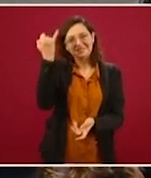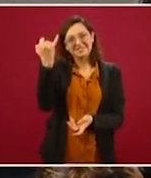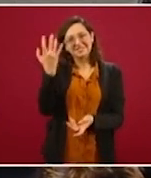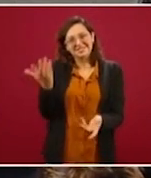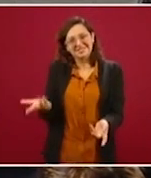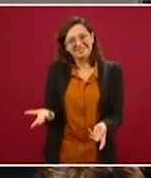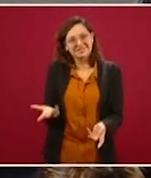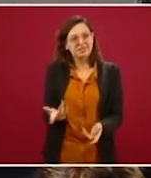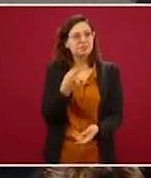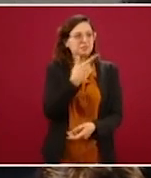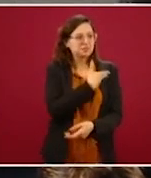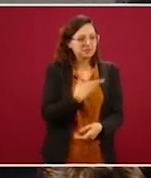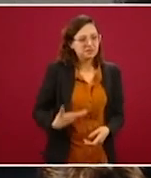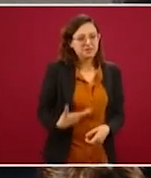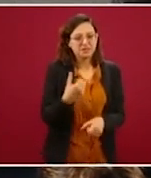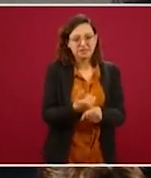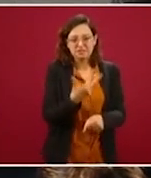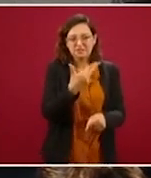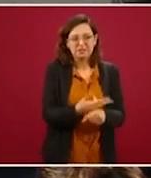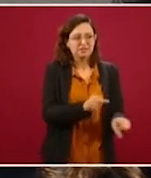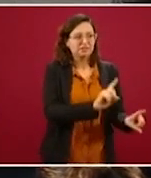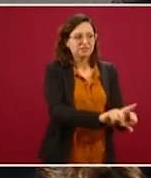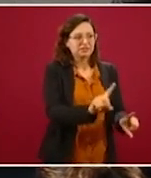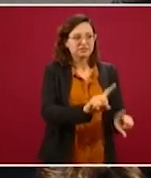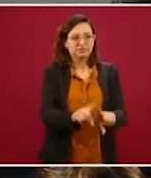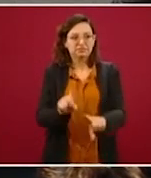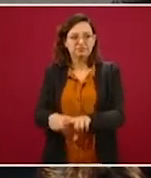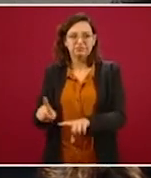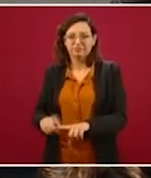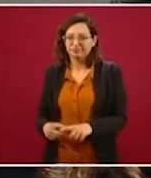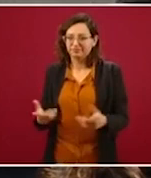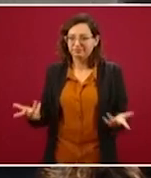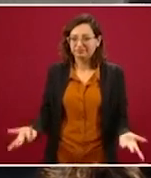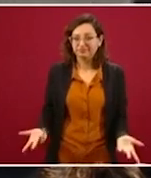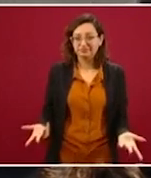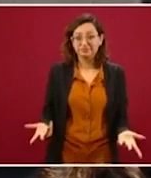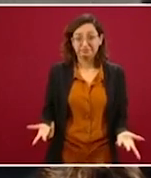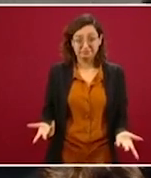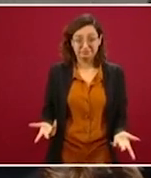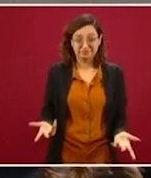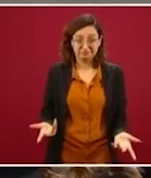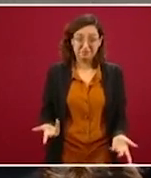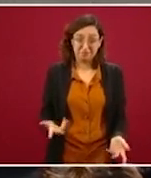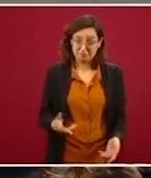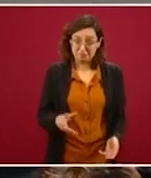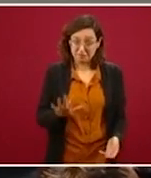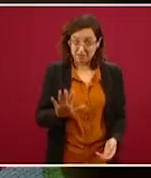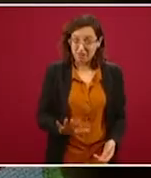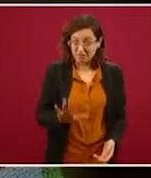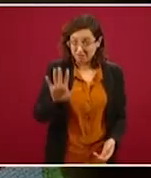todo. Para que vean lo del elefante, ¿no?